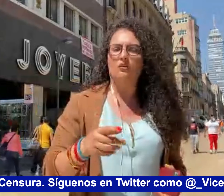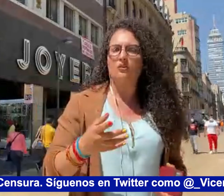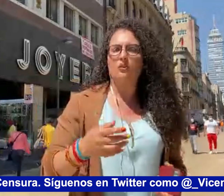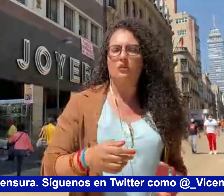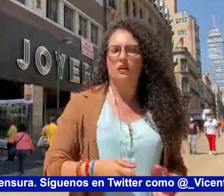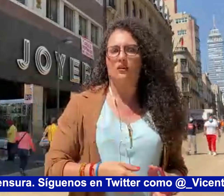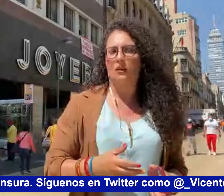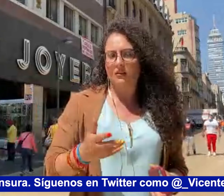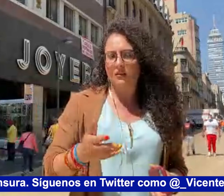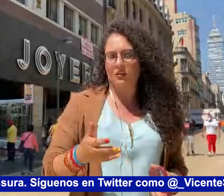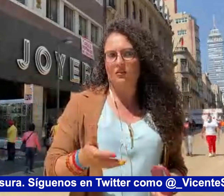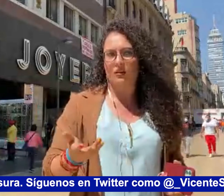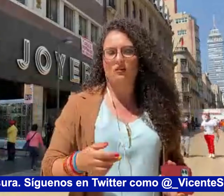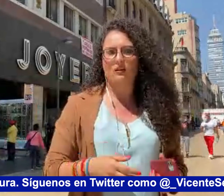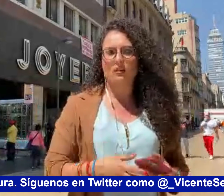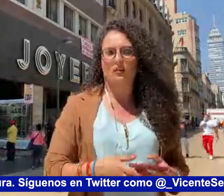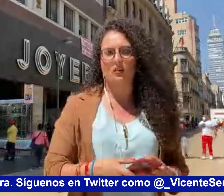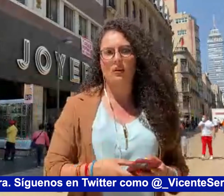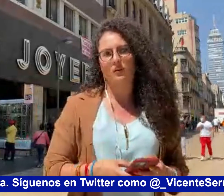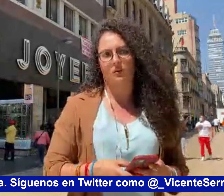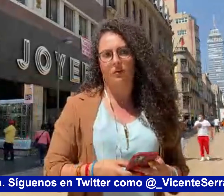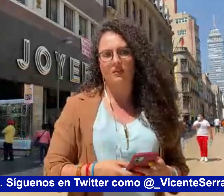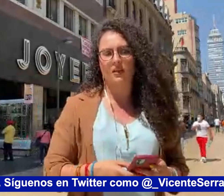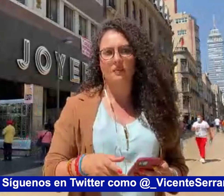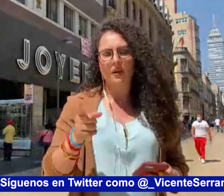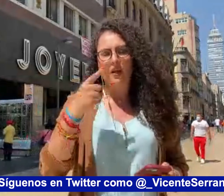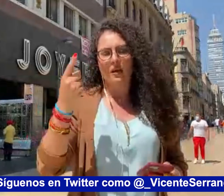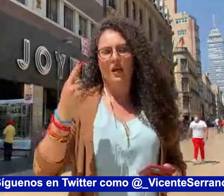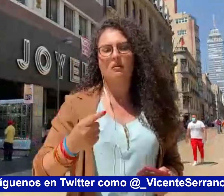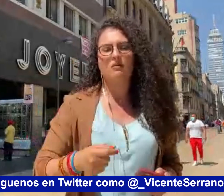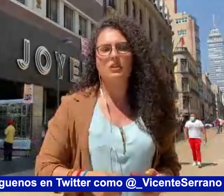lógico esto? No, yo sé, insisto, les hace falta desayunar congruencia. Y cambiamos mi chip.